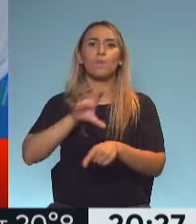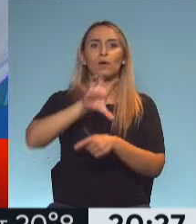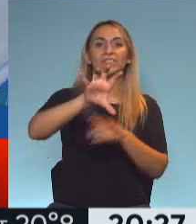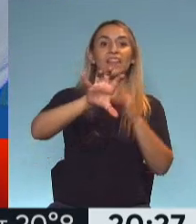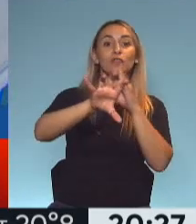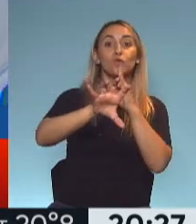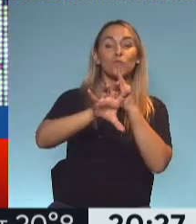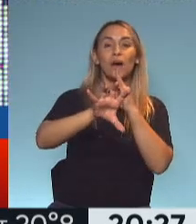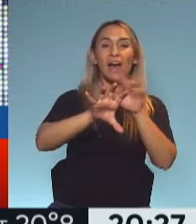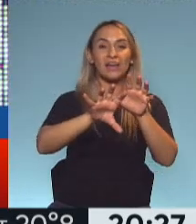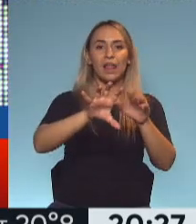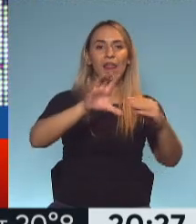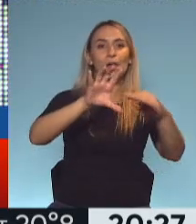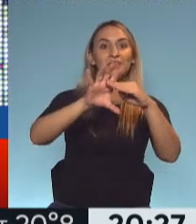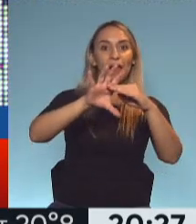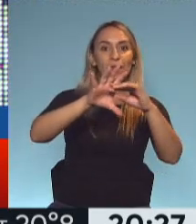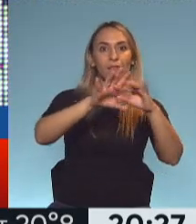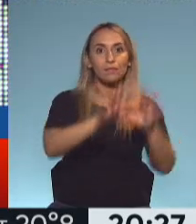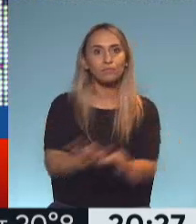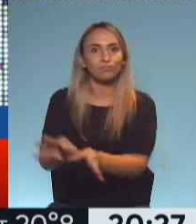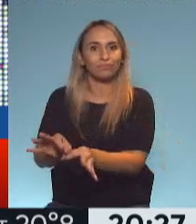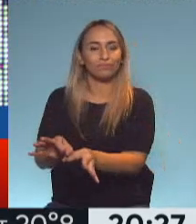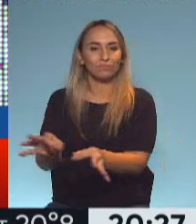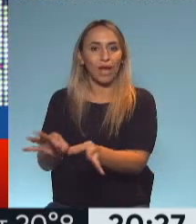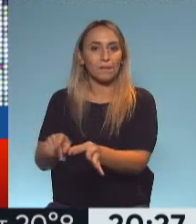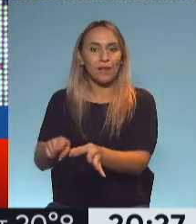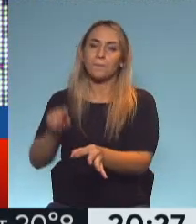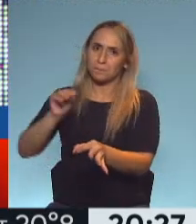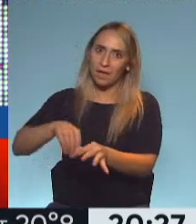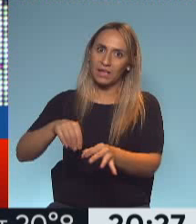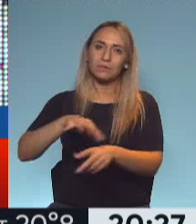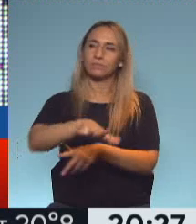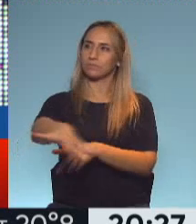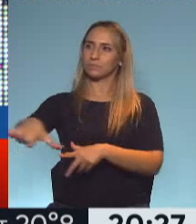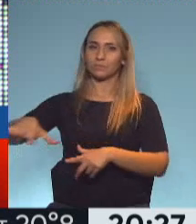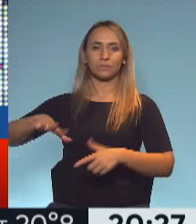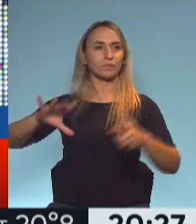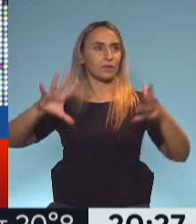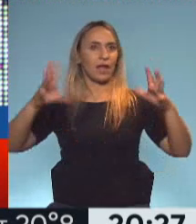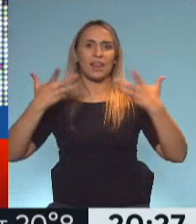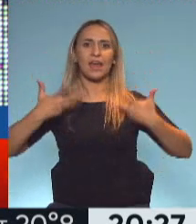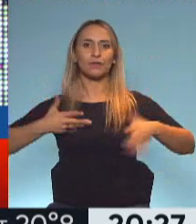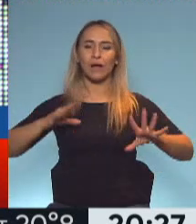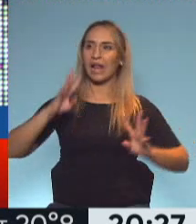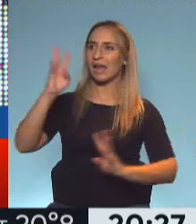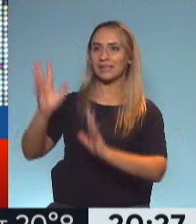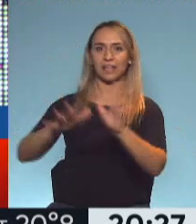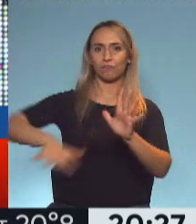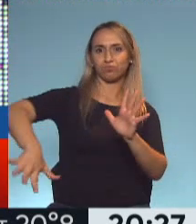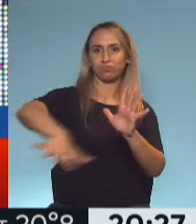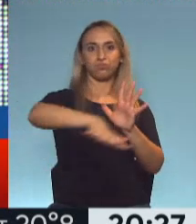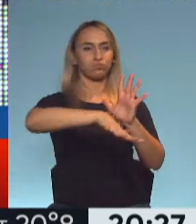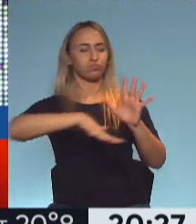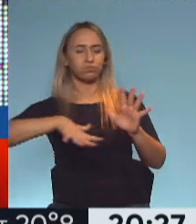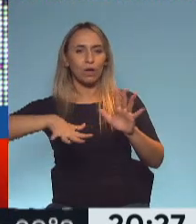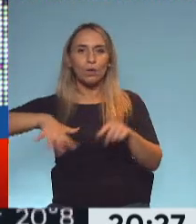14.000 kilómetros cuadrados alrededor, ¿no? Y ver las bellezas naturales y ver todo lo que incumbe y toda la importancia de